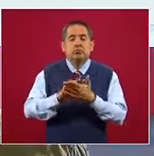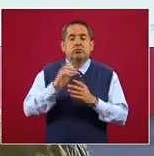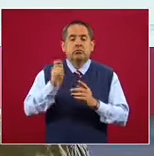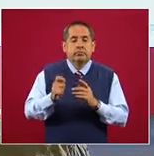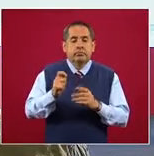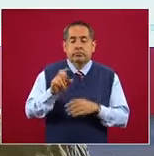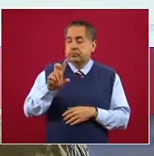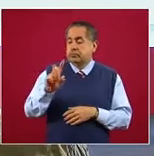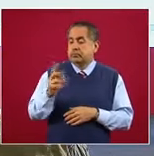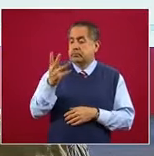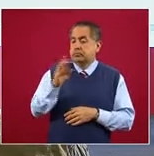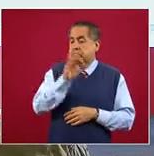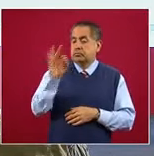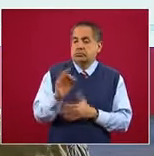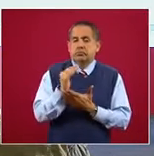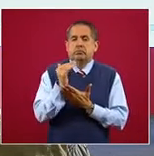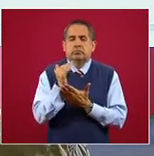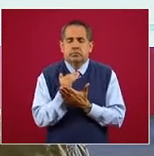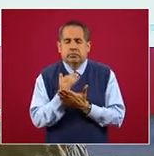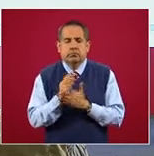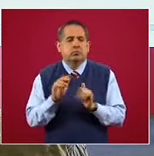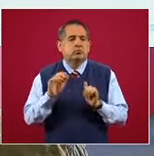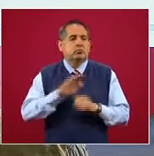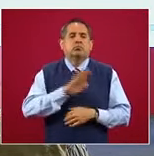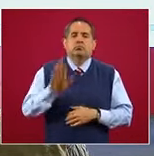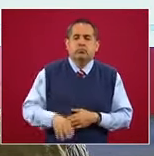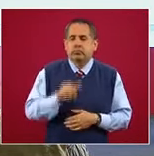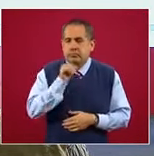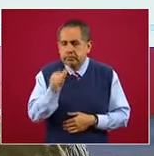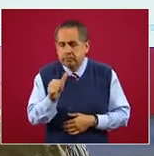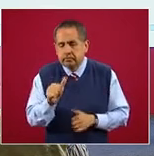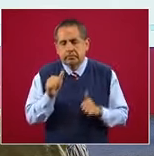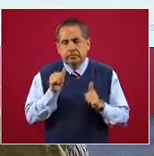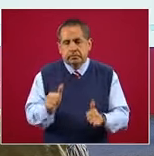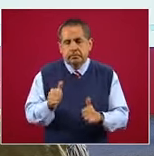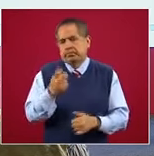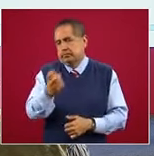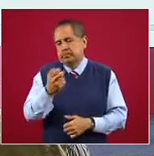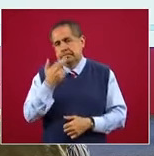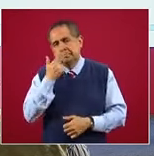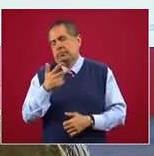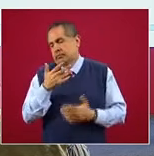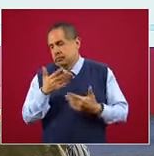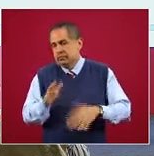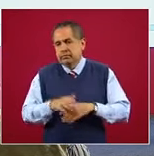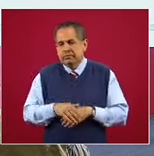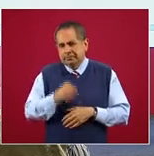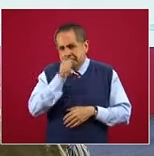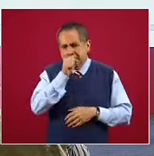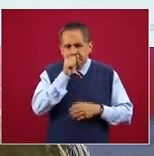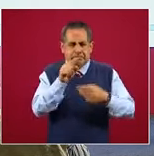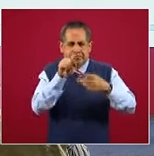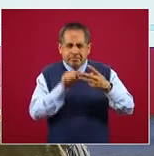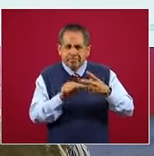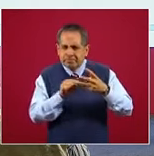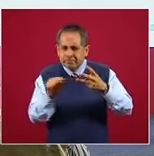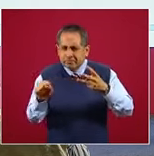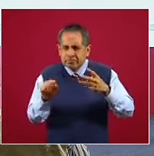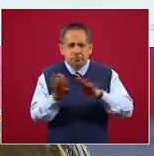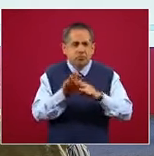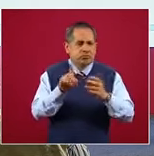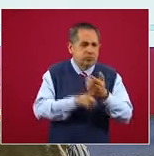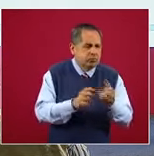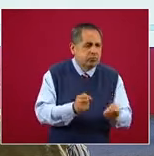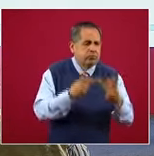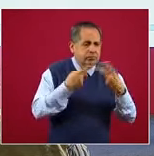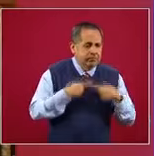menos 34%. Y entonces en la parte inferior ustedes también van a poder encontrar los datos, tanto para los casos